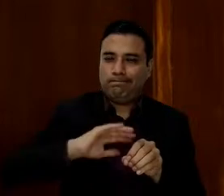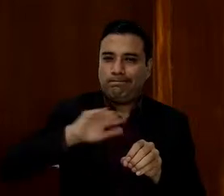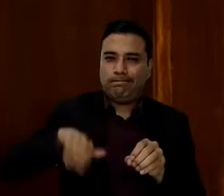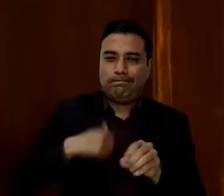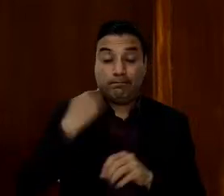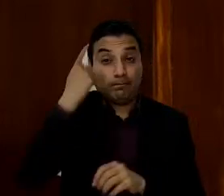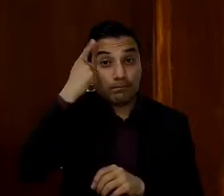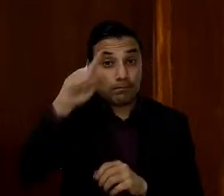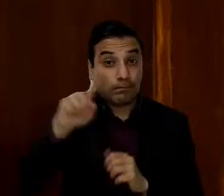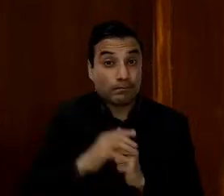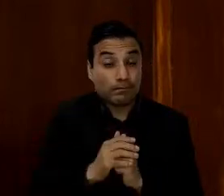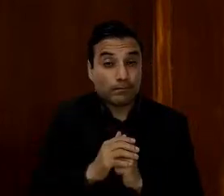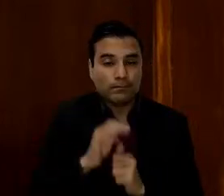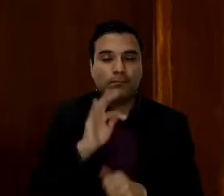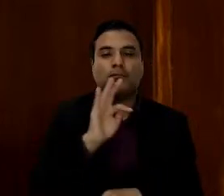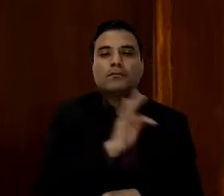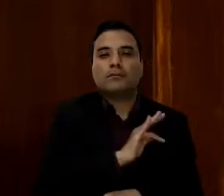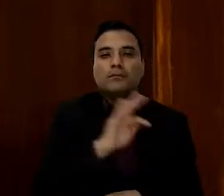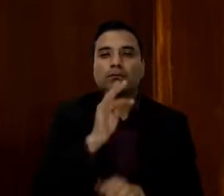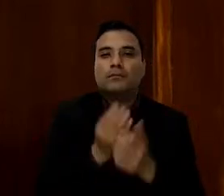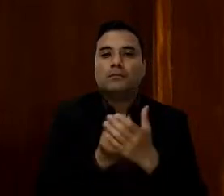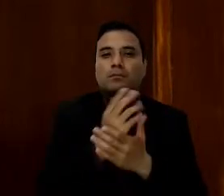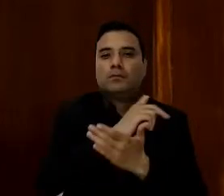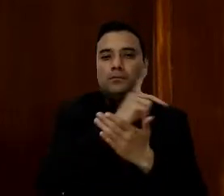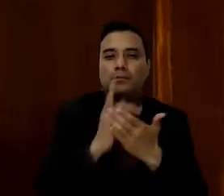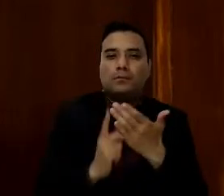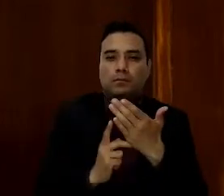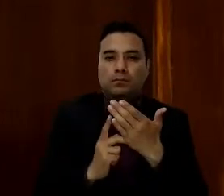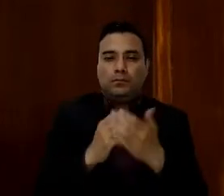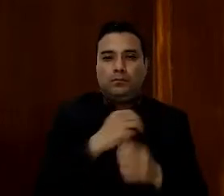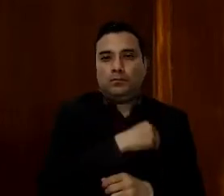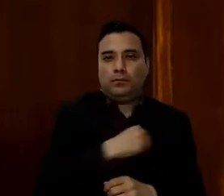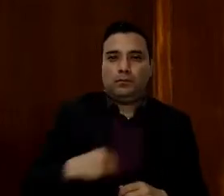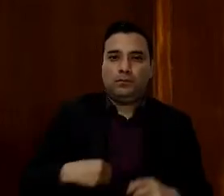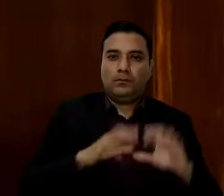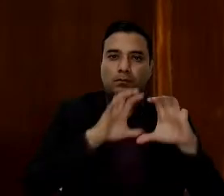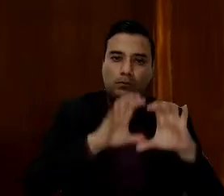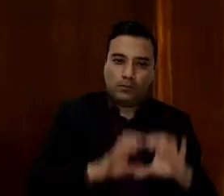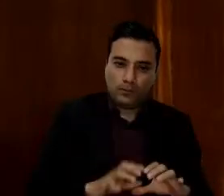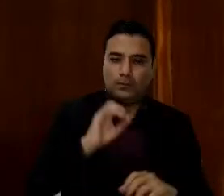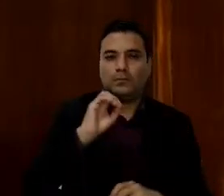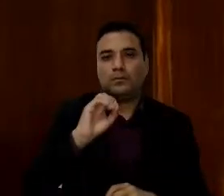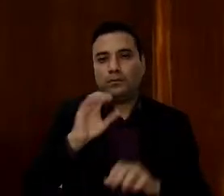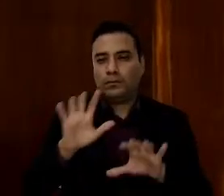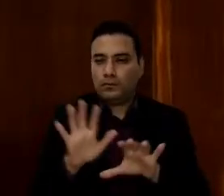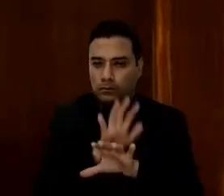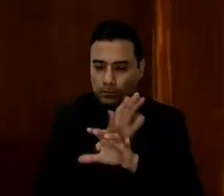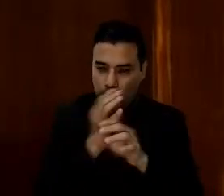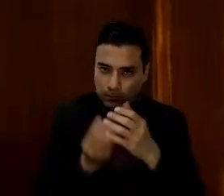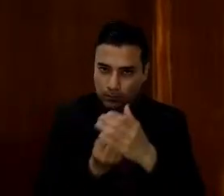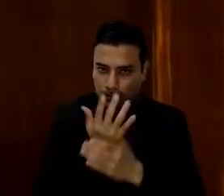la actualización o creación de los planes municipales de desarrollo urbano. Es cuanto, presidente.